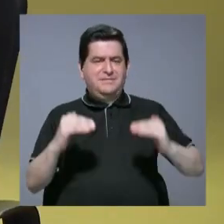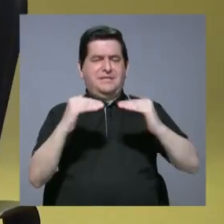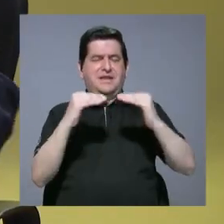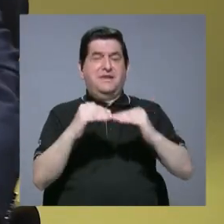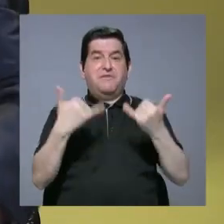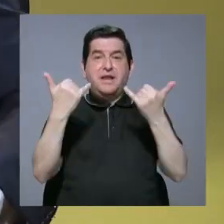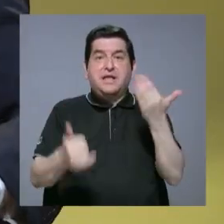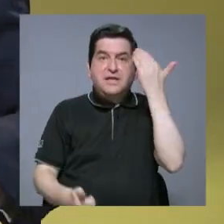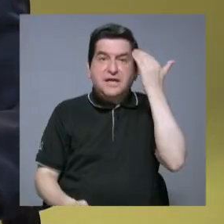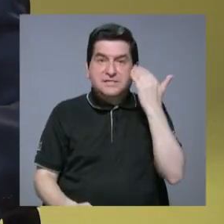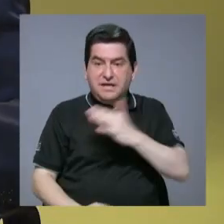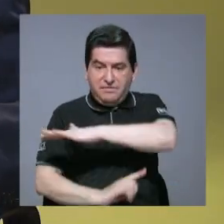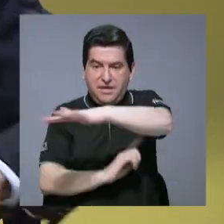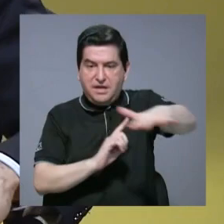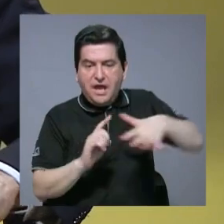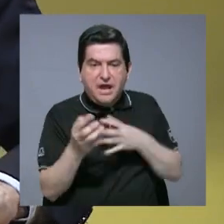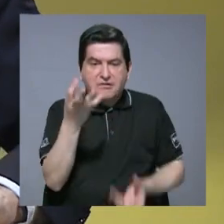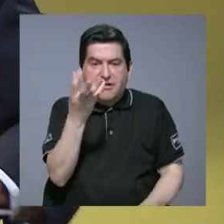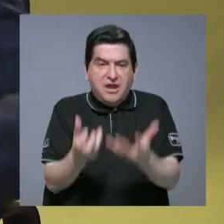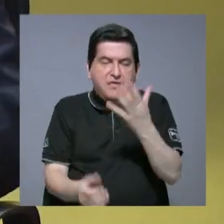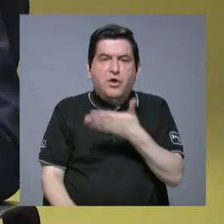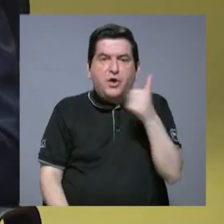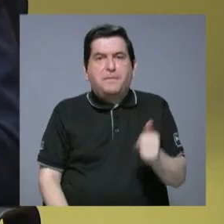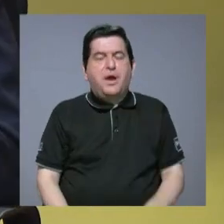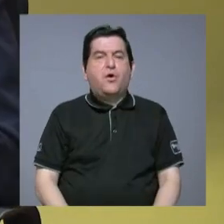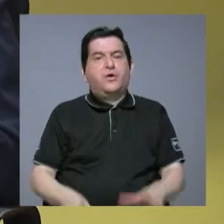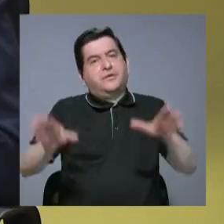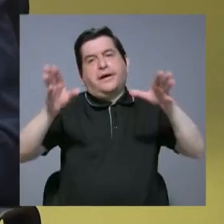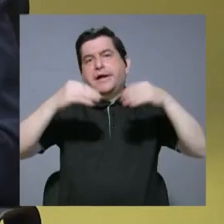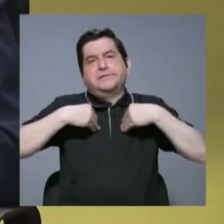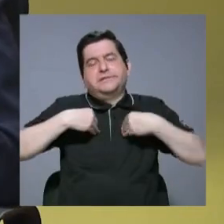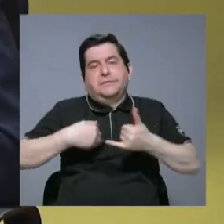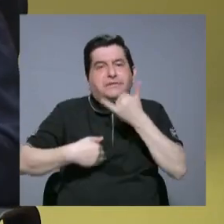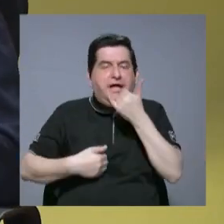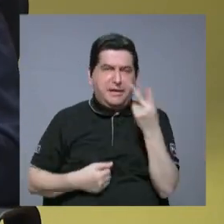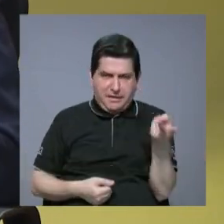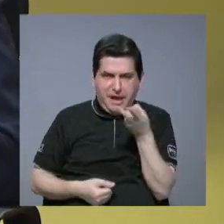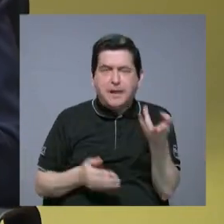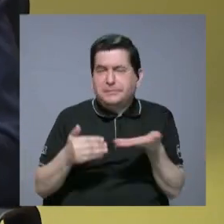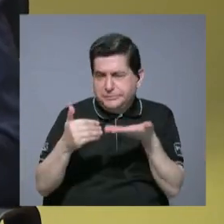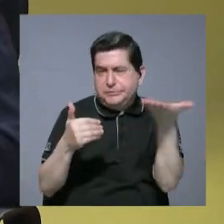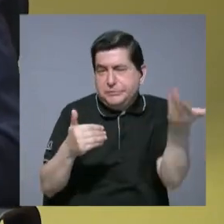lo está rodeando, ¿verdad? Bien. Y que mejor reconoce las dos cosas.